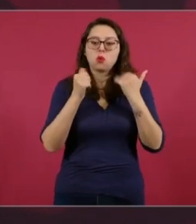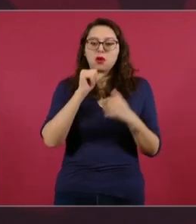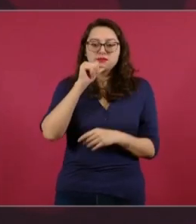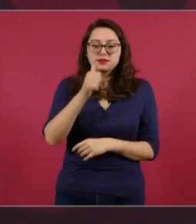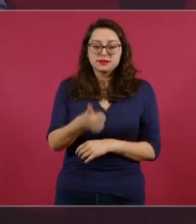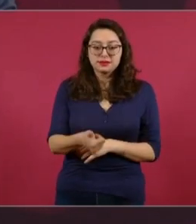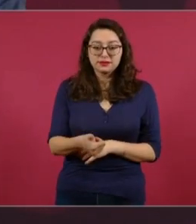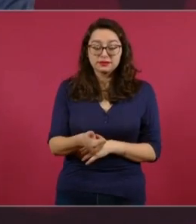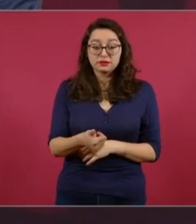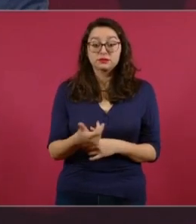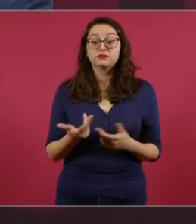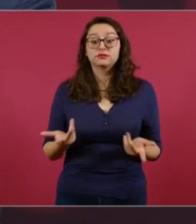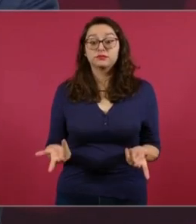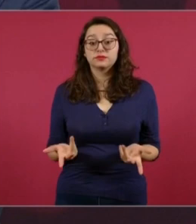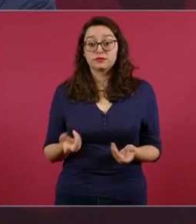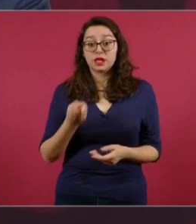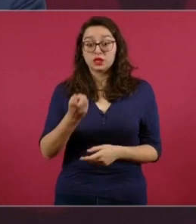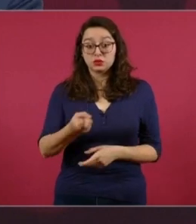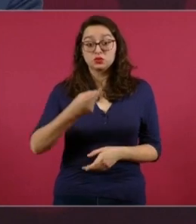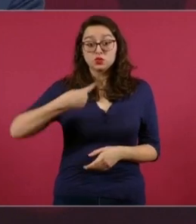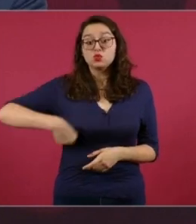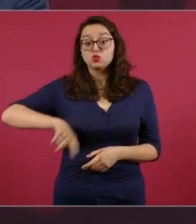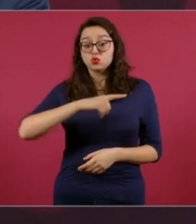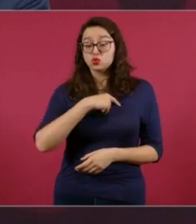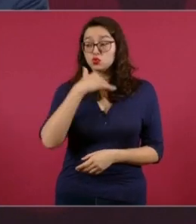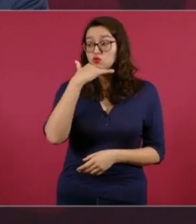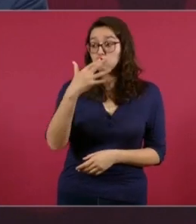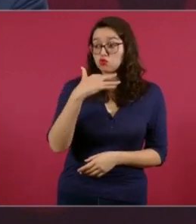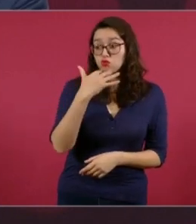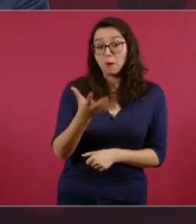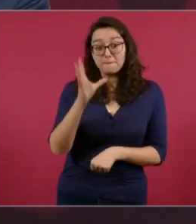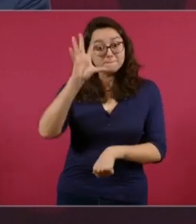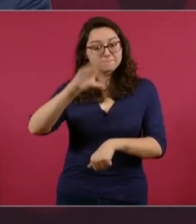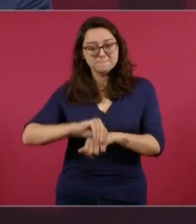Nosotros no toleramos la corrupción.